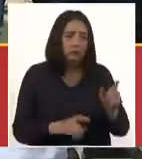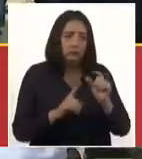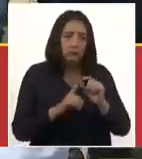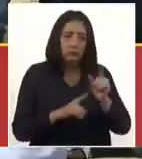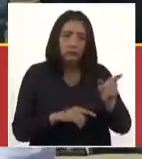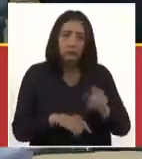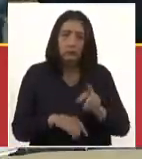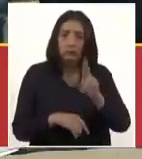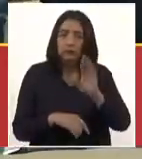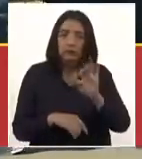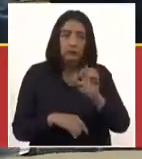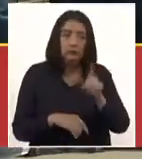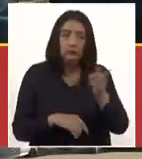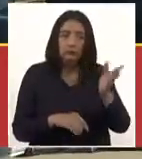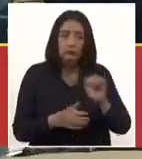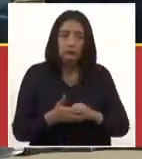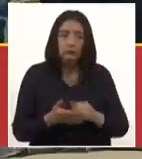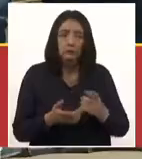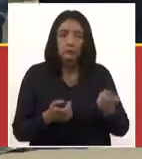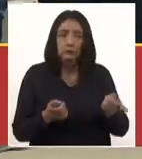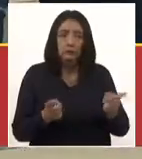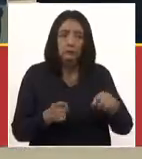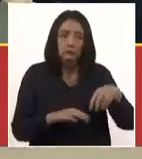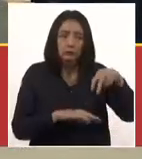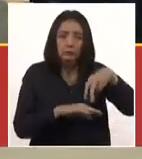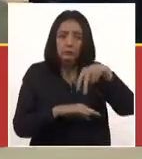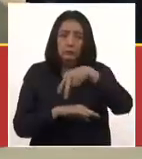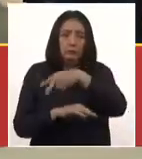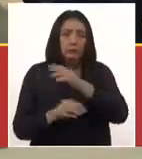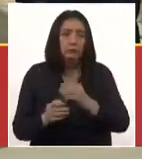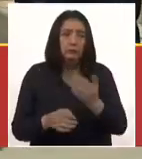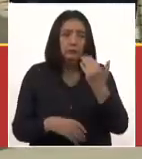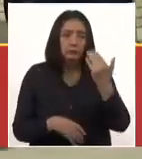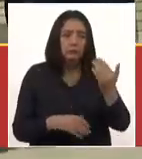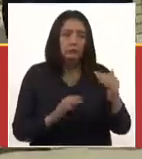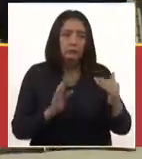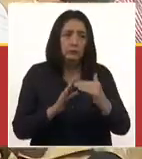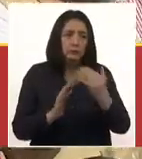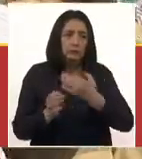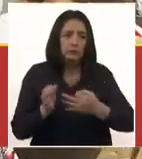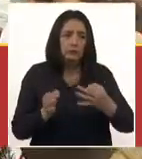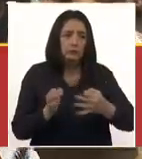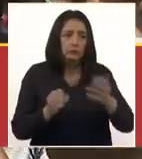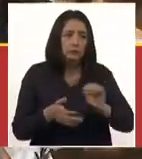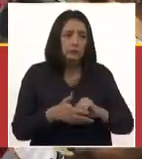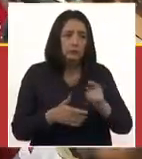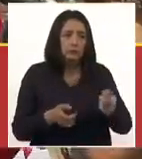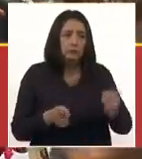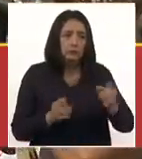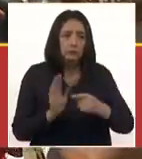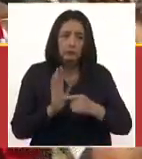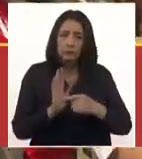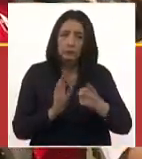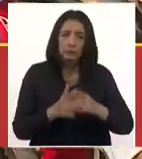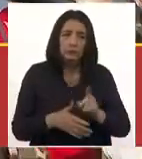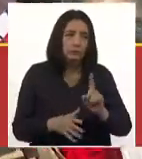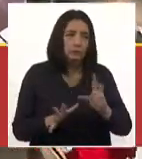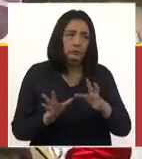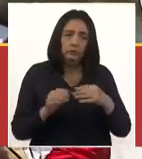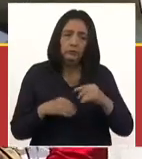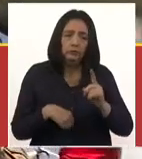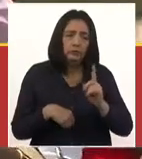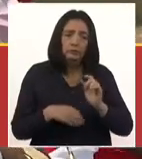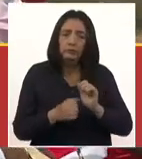palabras de Rafael López Aliaga durante un acto público realizado frente a Palacio de Justicia, con las que quería mostrar su rechazo